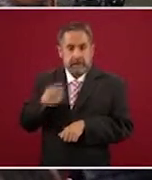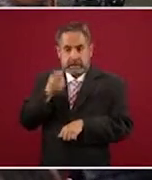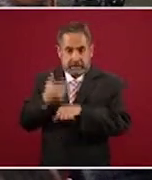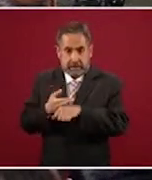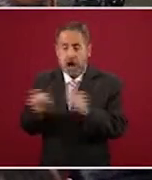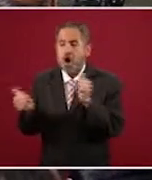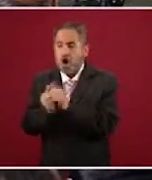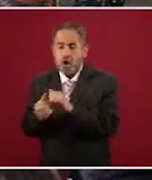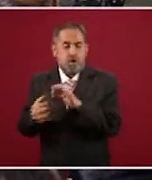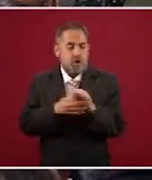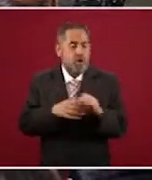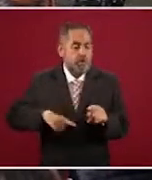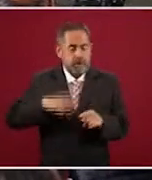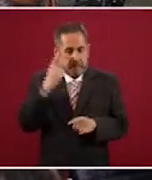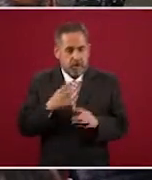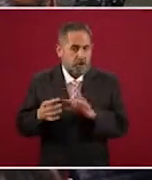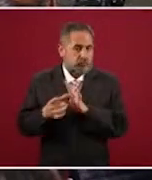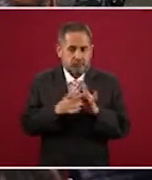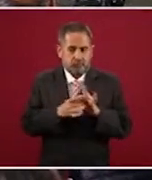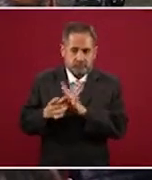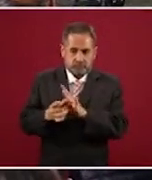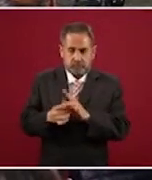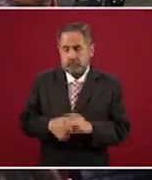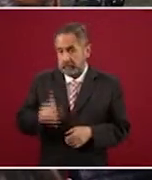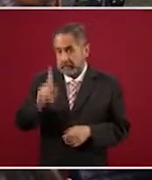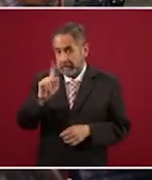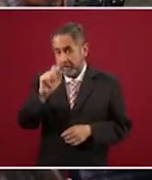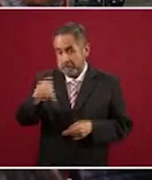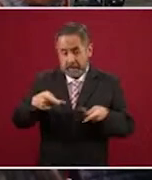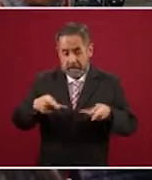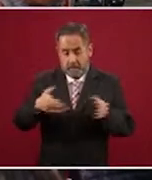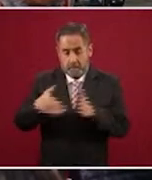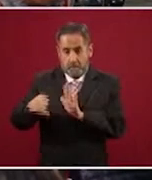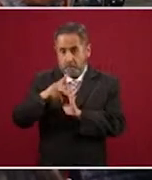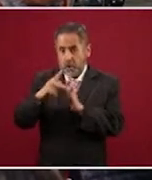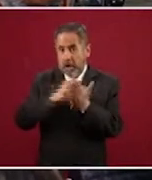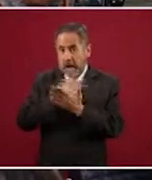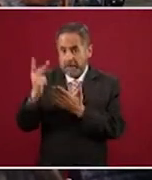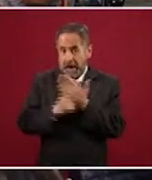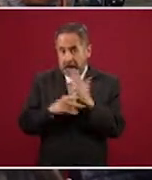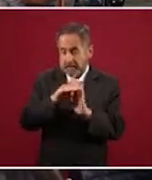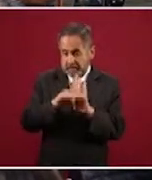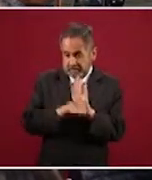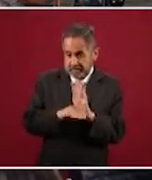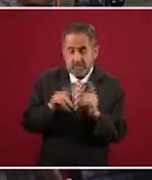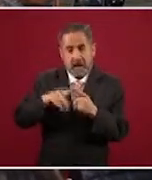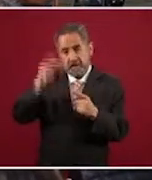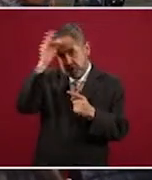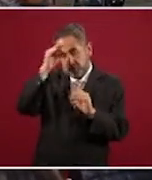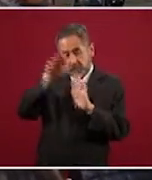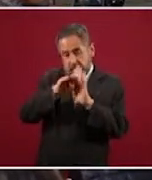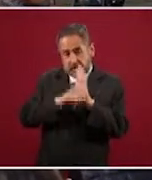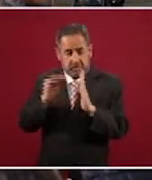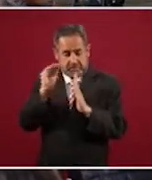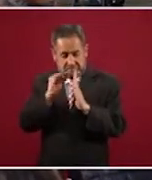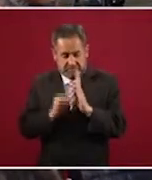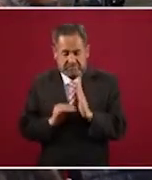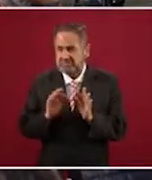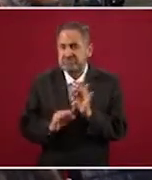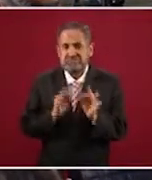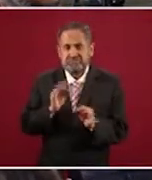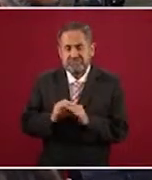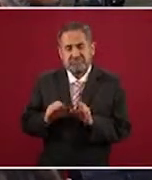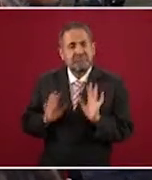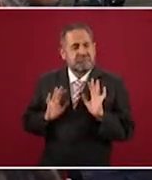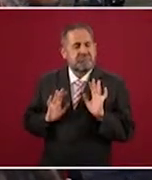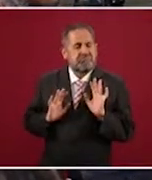México. Y sobre todo los planes y programas de estudio, la filosofía educativa, todo el esquema está planteado